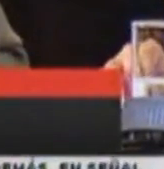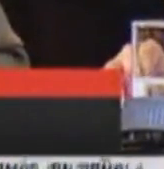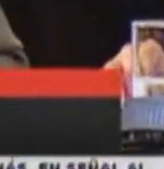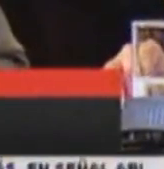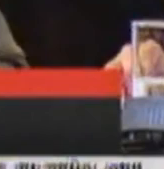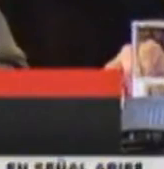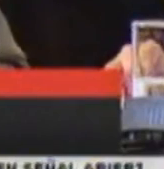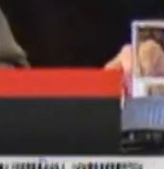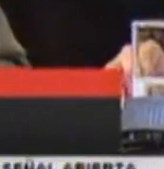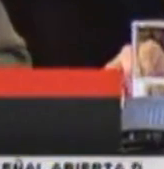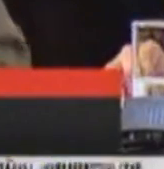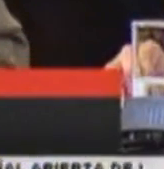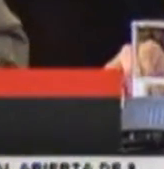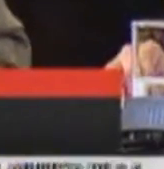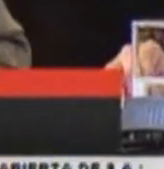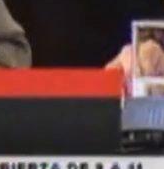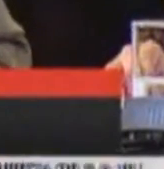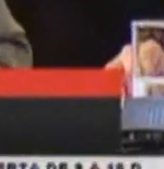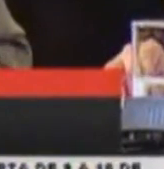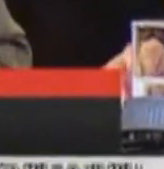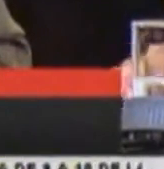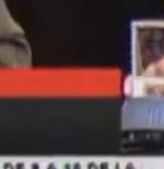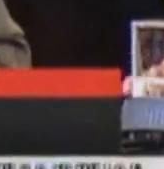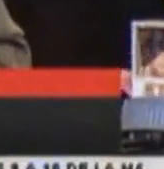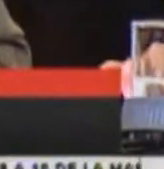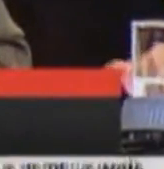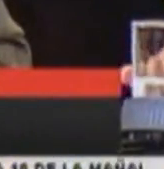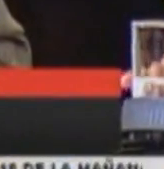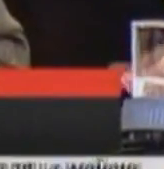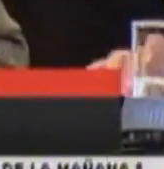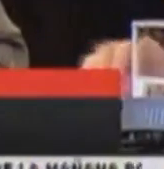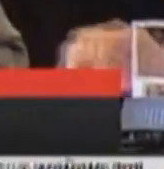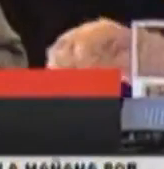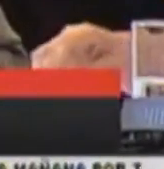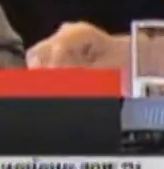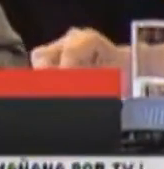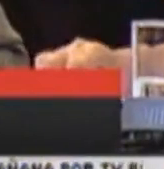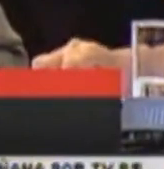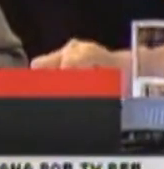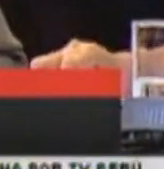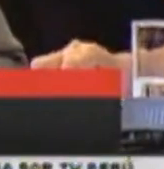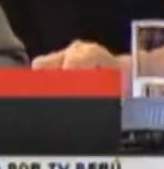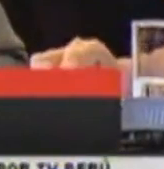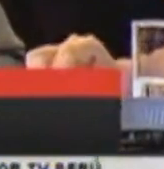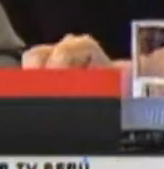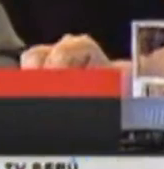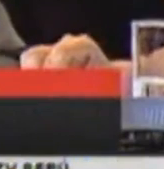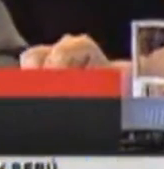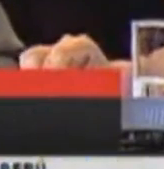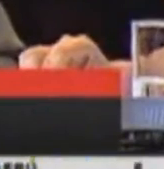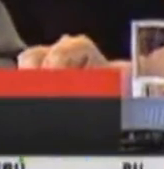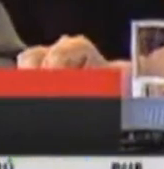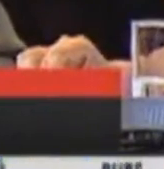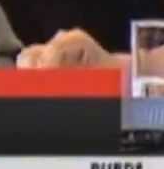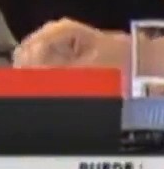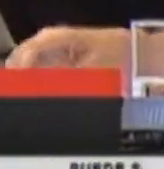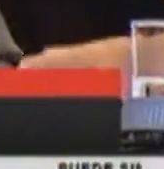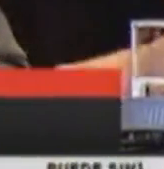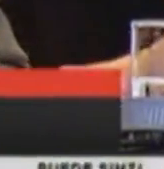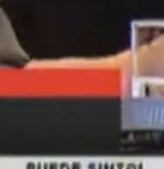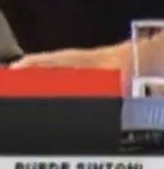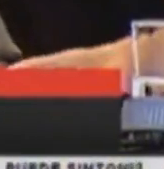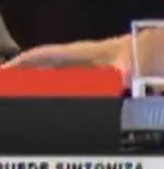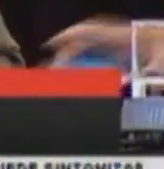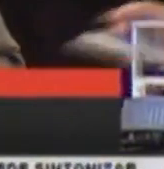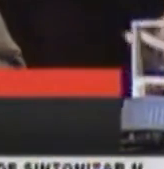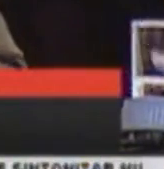relativamente nuevos. Esos son los elementos nuevos entonces en la discusión y en actualización de políticas, yo diría de múltiple nivel, políticas de